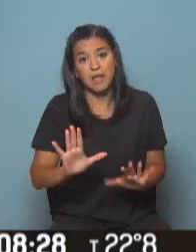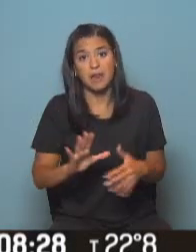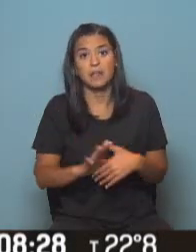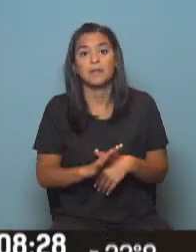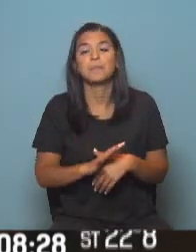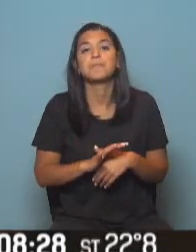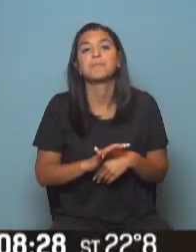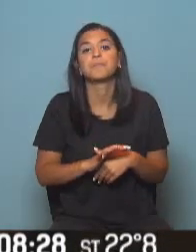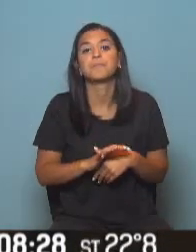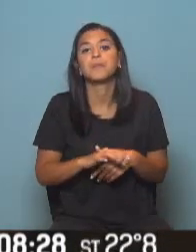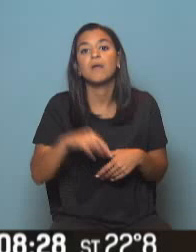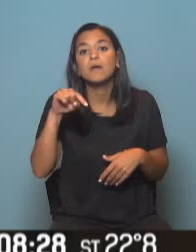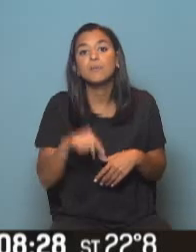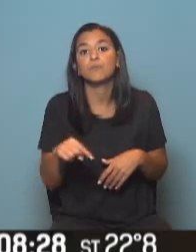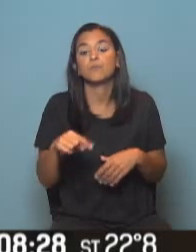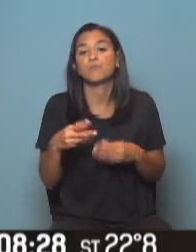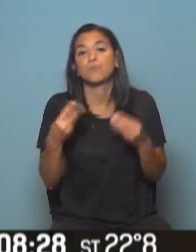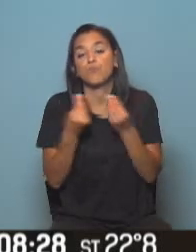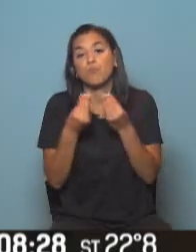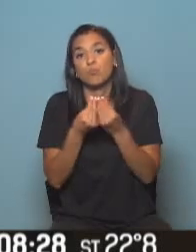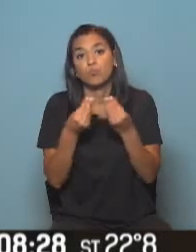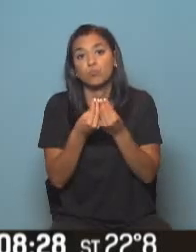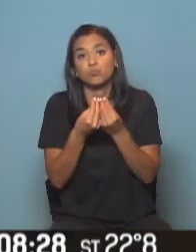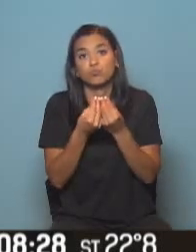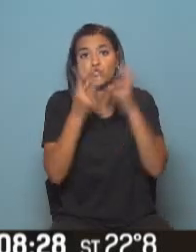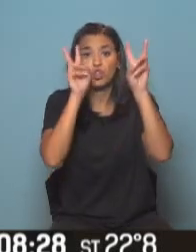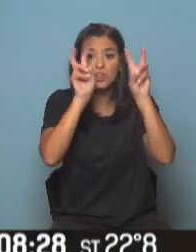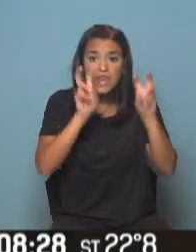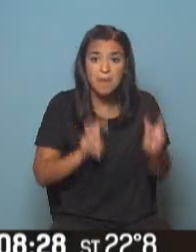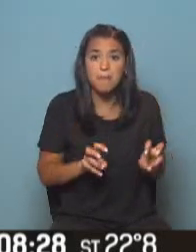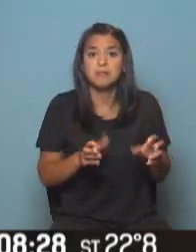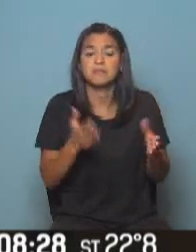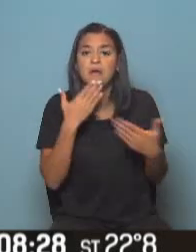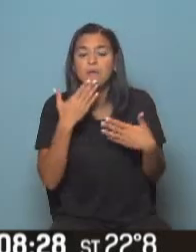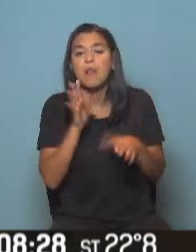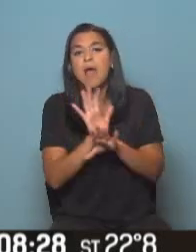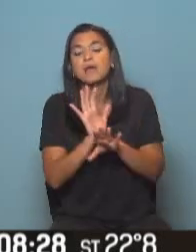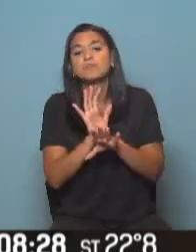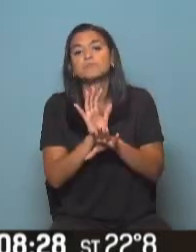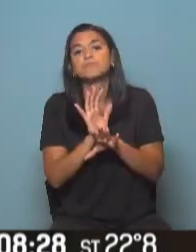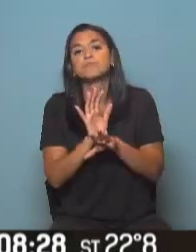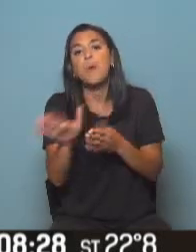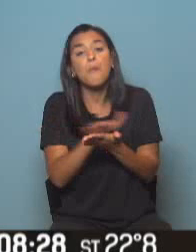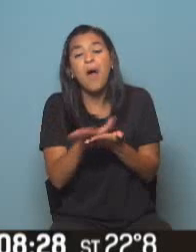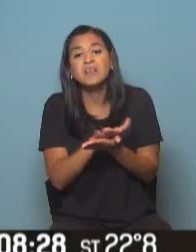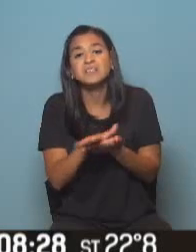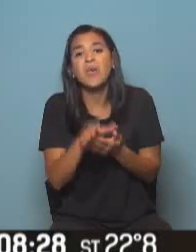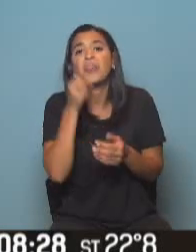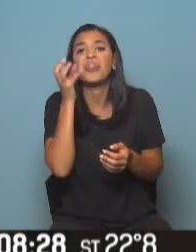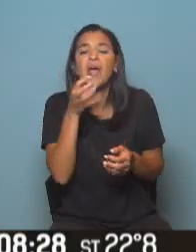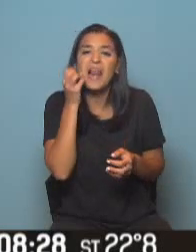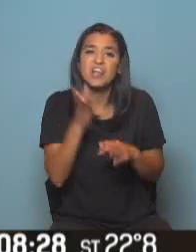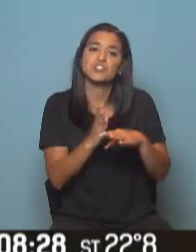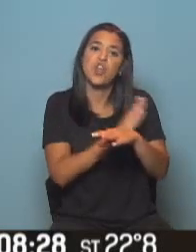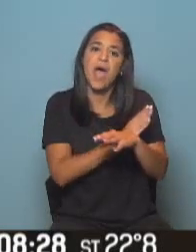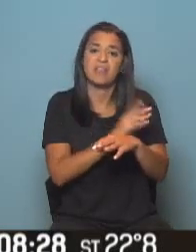el momento muchas de las cuestiones que se están hablando son conjeturas y están basadas en declaraciones previas